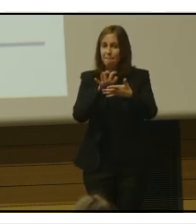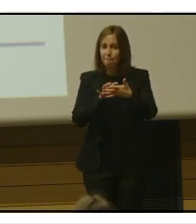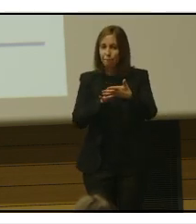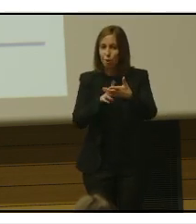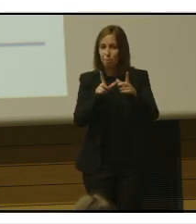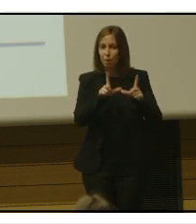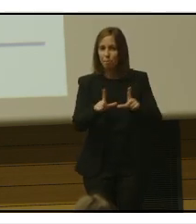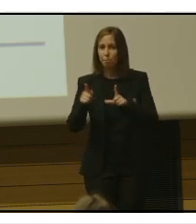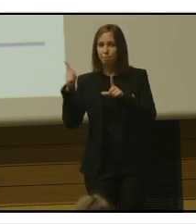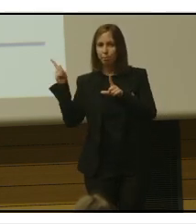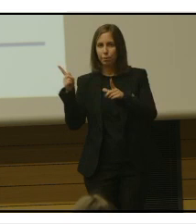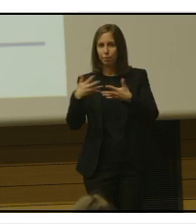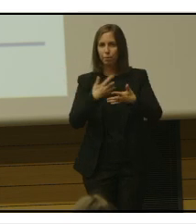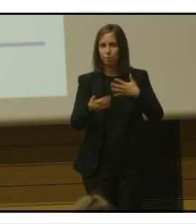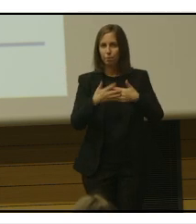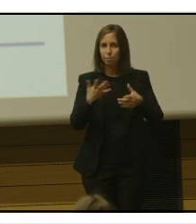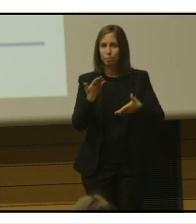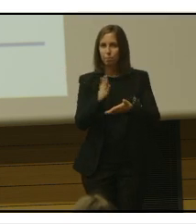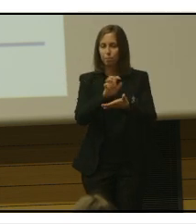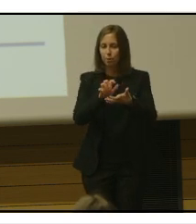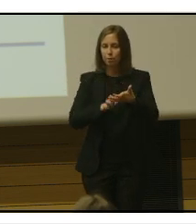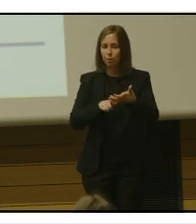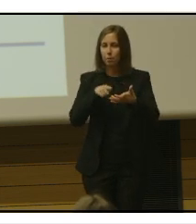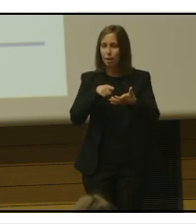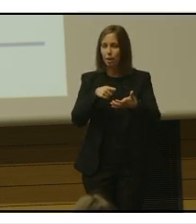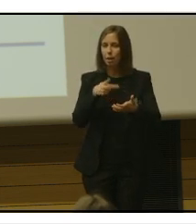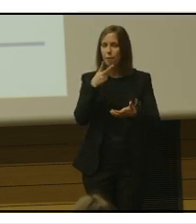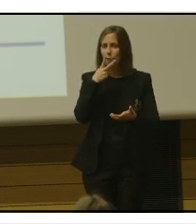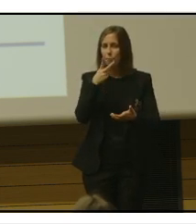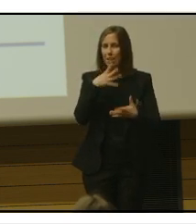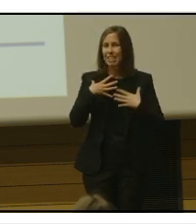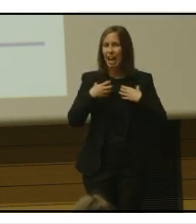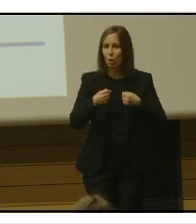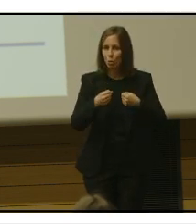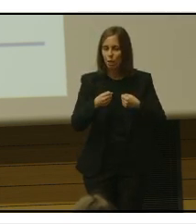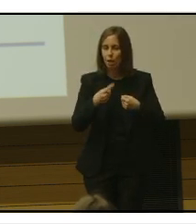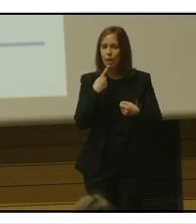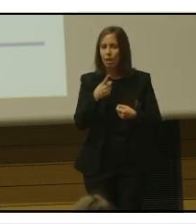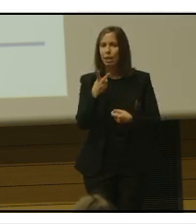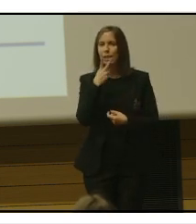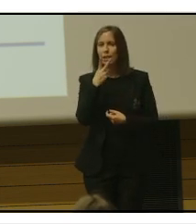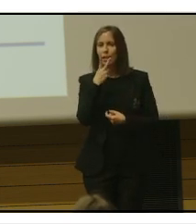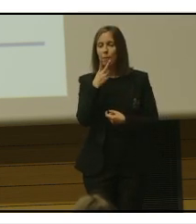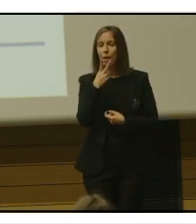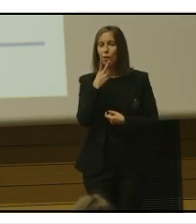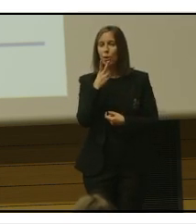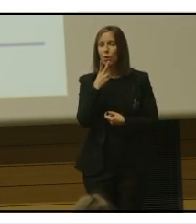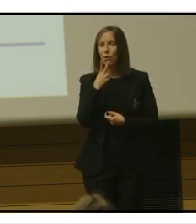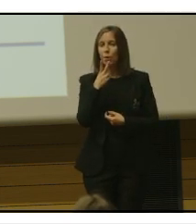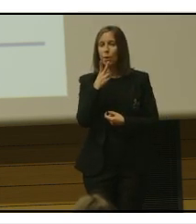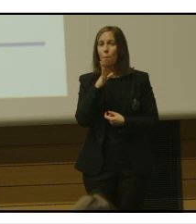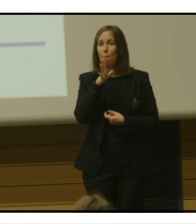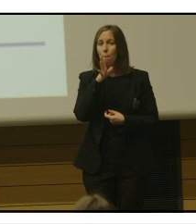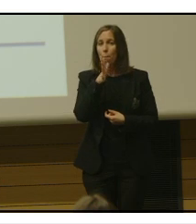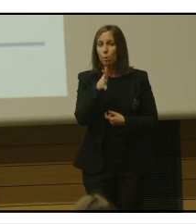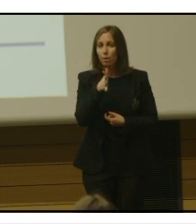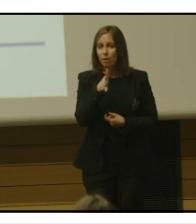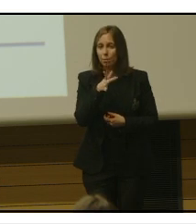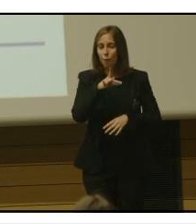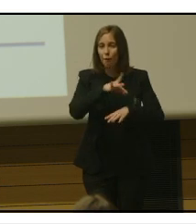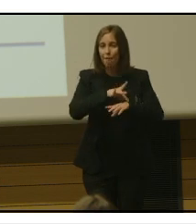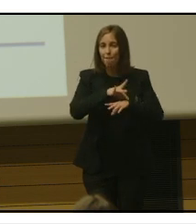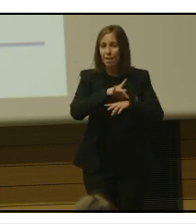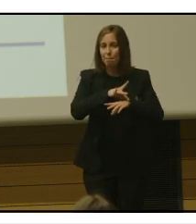este que tenéis aquí, Smoking and Health, en el que dicen que el tabaco es la causa de enfermedad prevenible